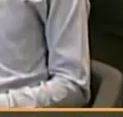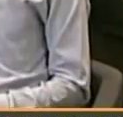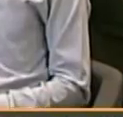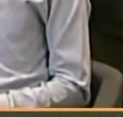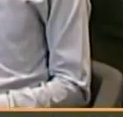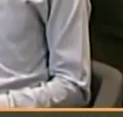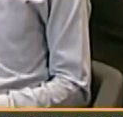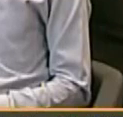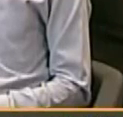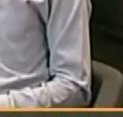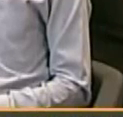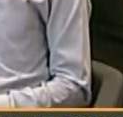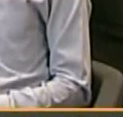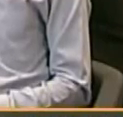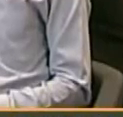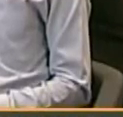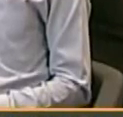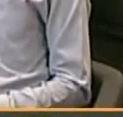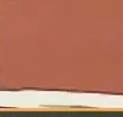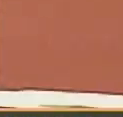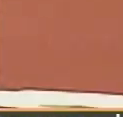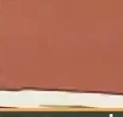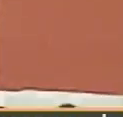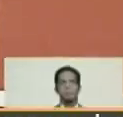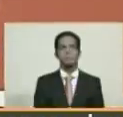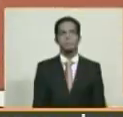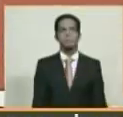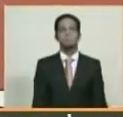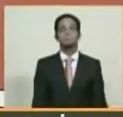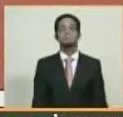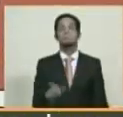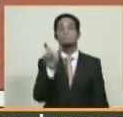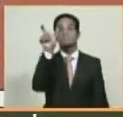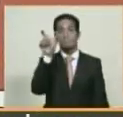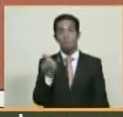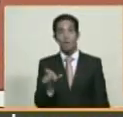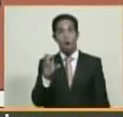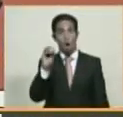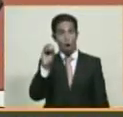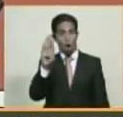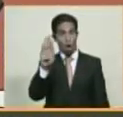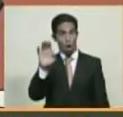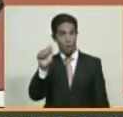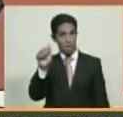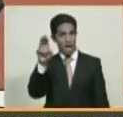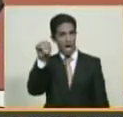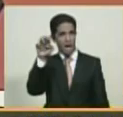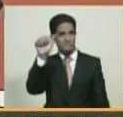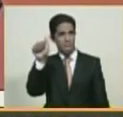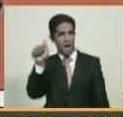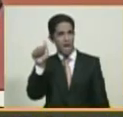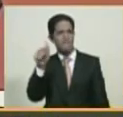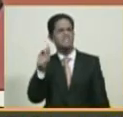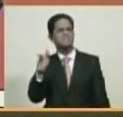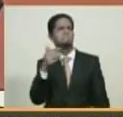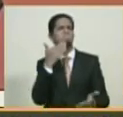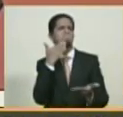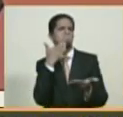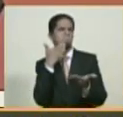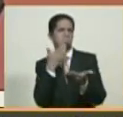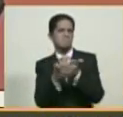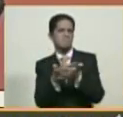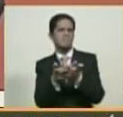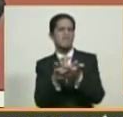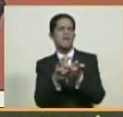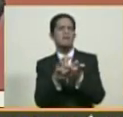el jefe de la Quinta Flota, o era el jefe de la Quinta Flota. Si quieren saber de las ayudas humanitarias de los Estados Unidos de